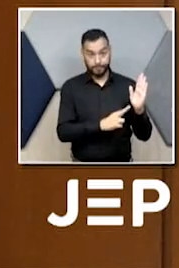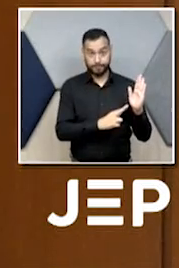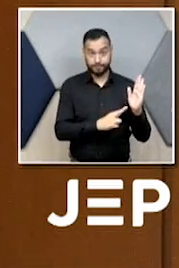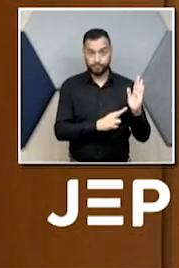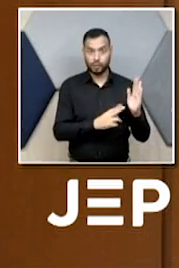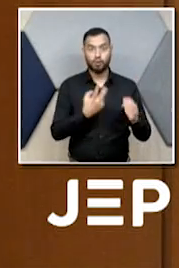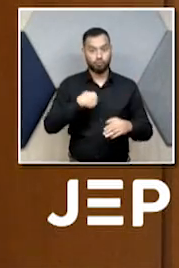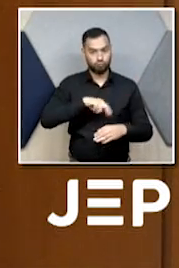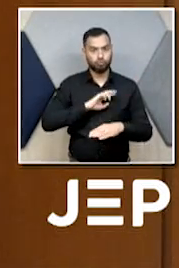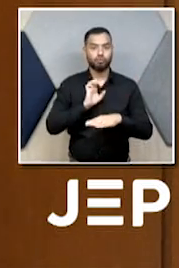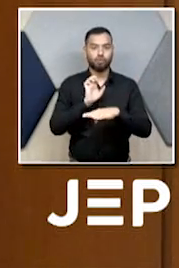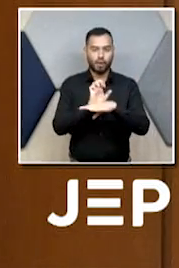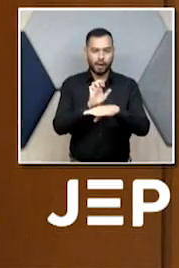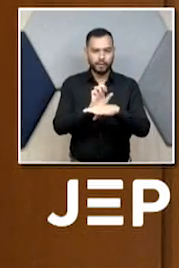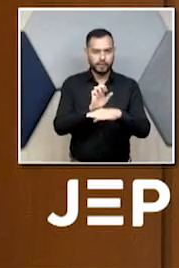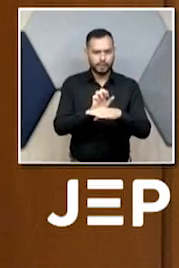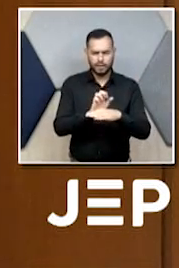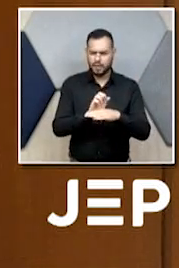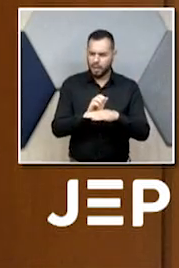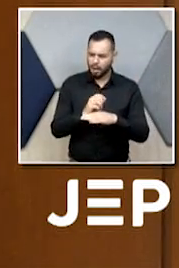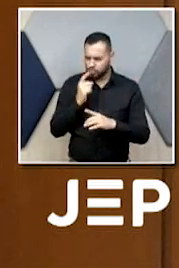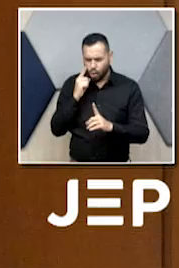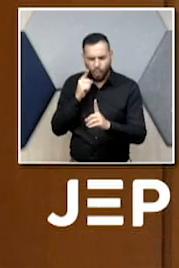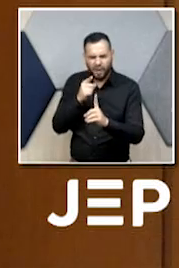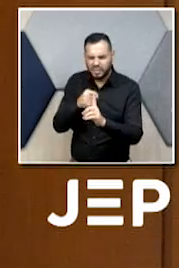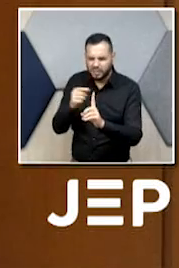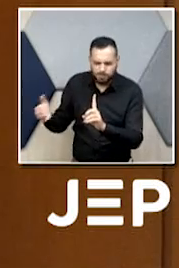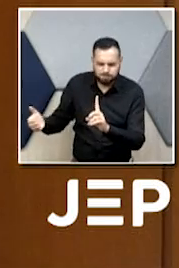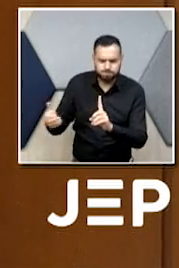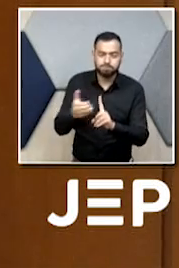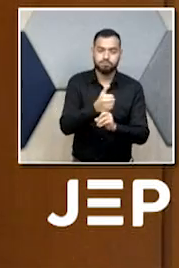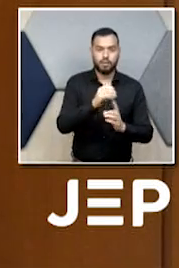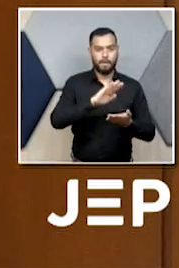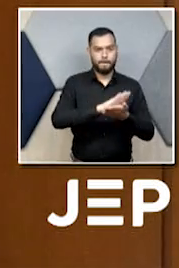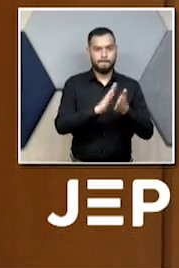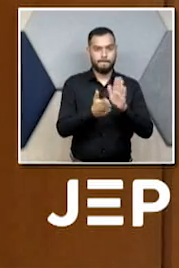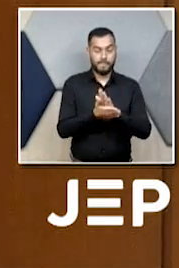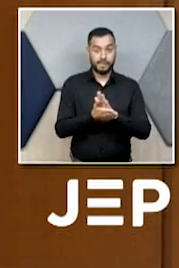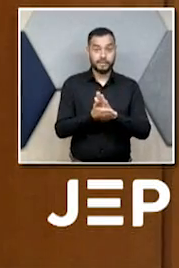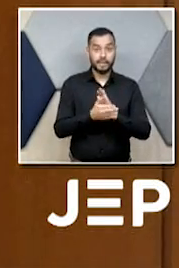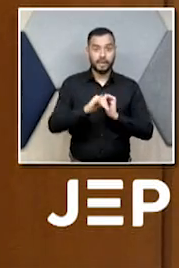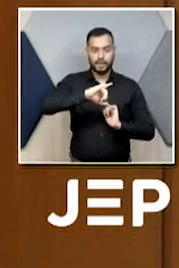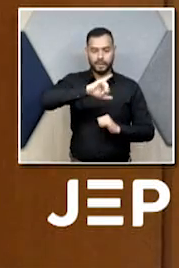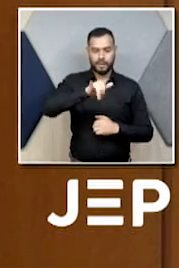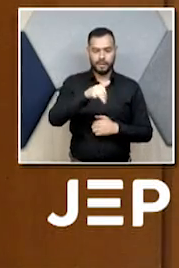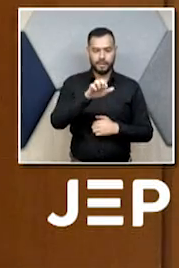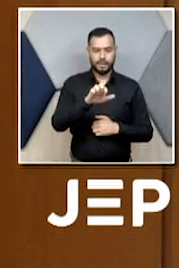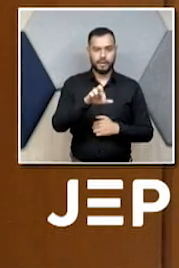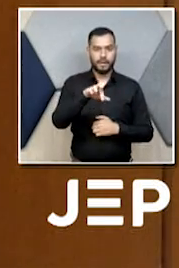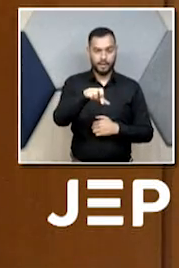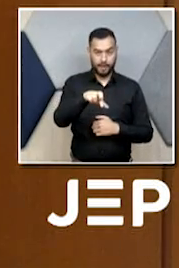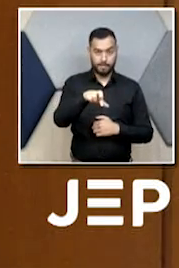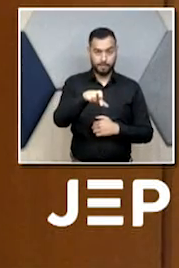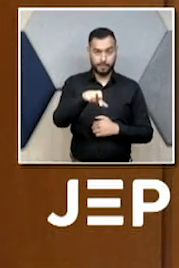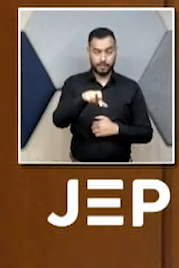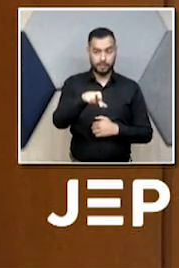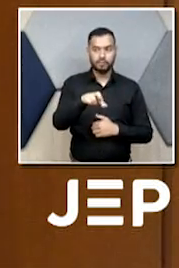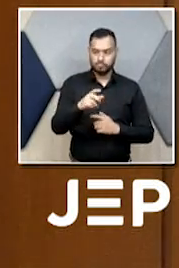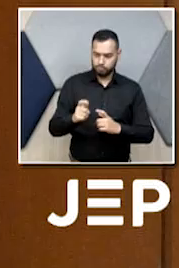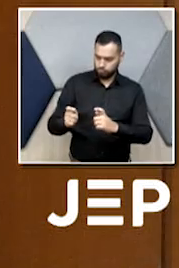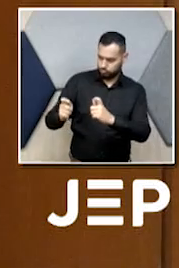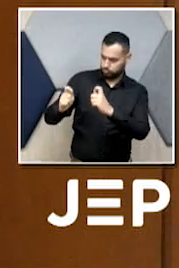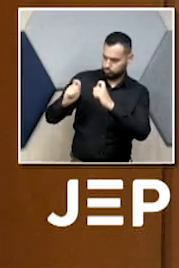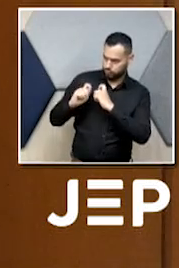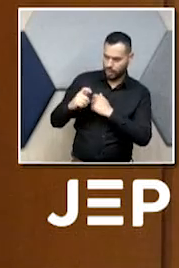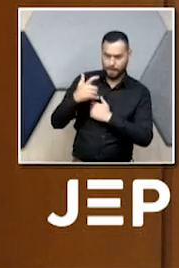dedicada a la consecución de la paz, la Jurisdicción Especial para la Paz recibe con el mayor